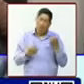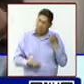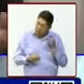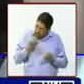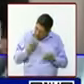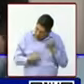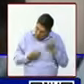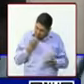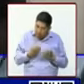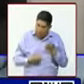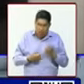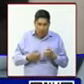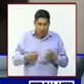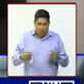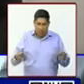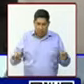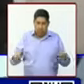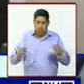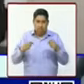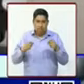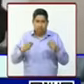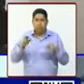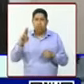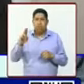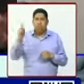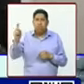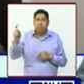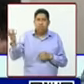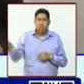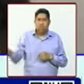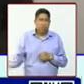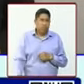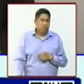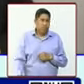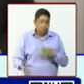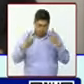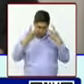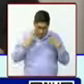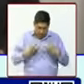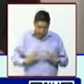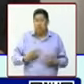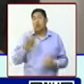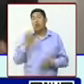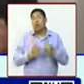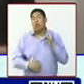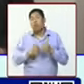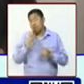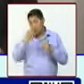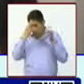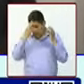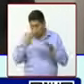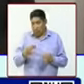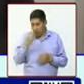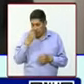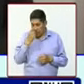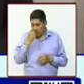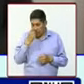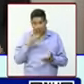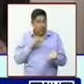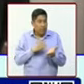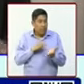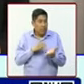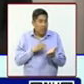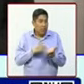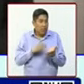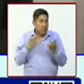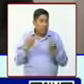de tomografías que se le han realizado a este joven. Así que será en las próximas horas que se determine cuál va a ser la decisión de los galenos